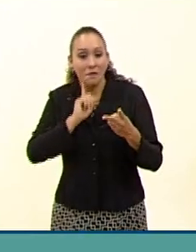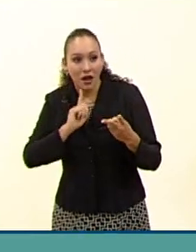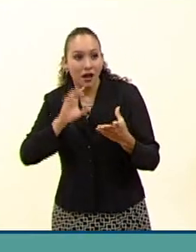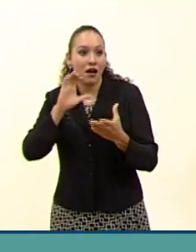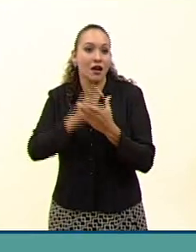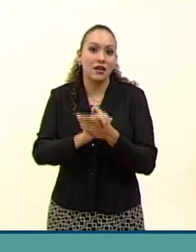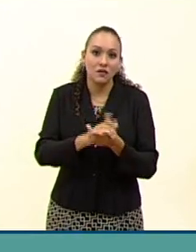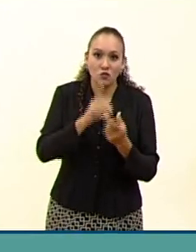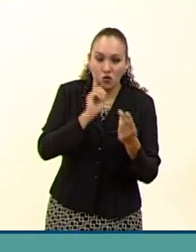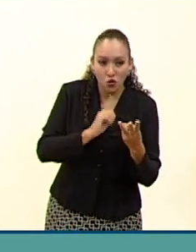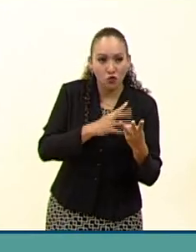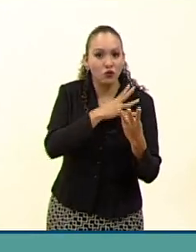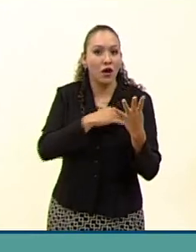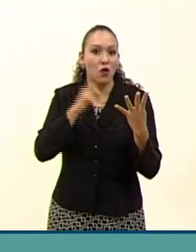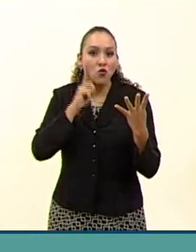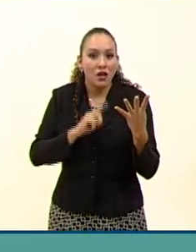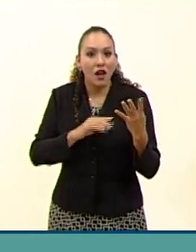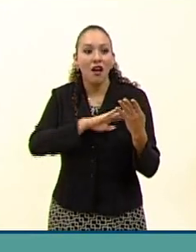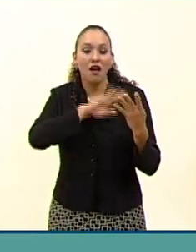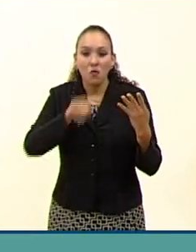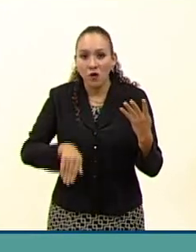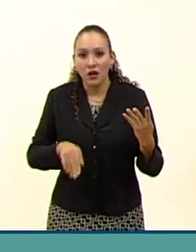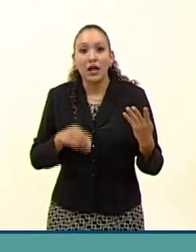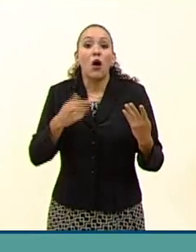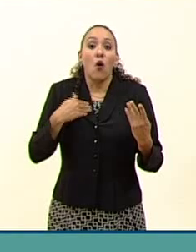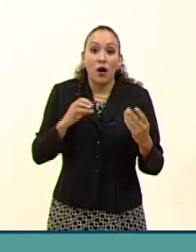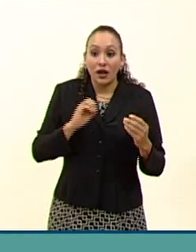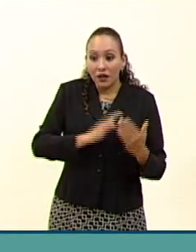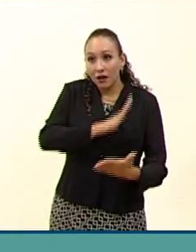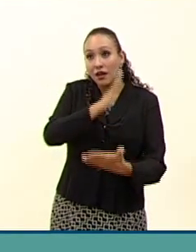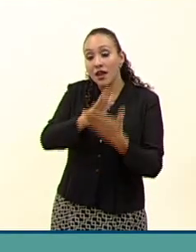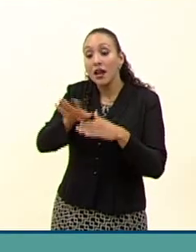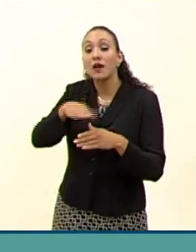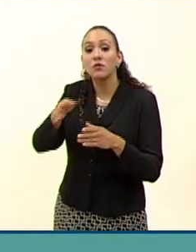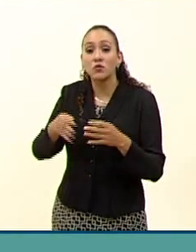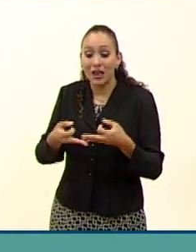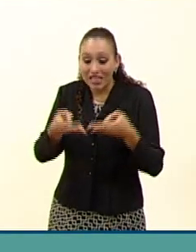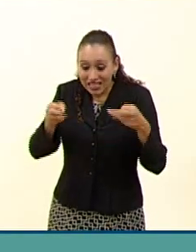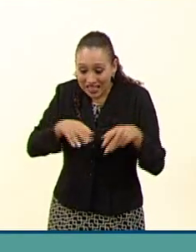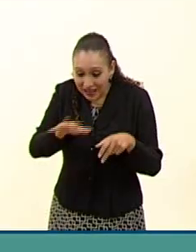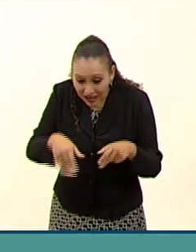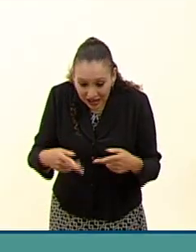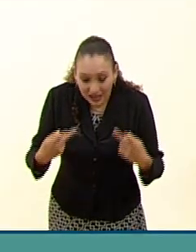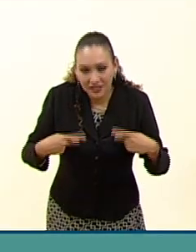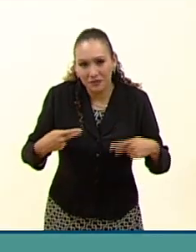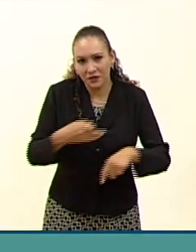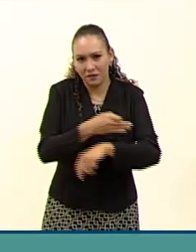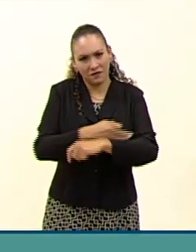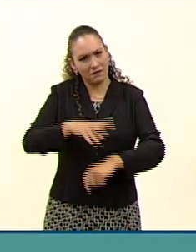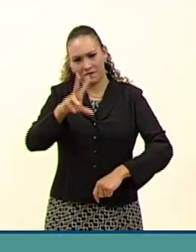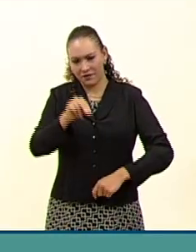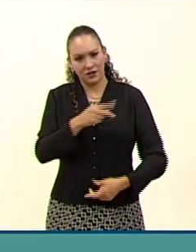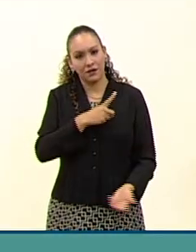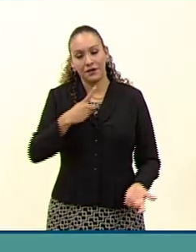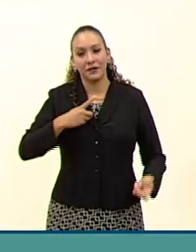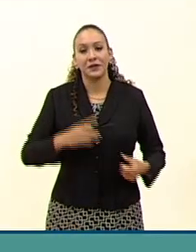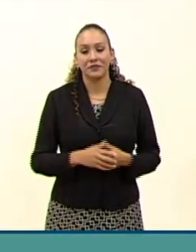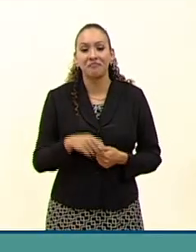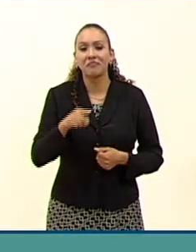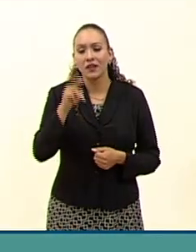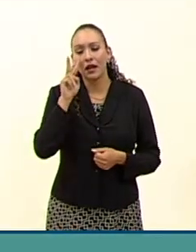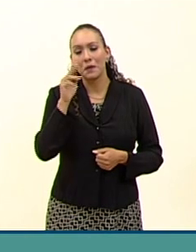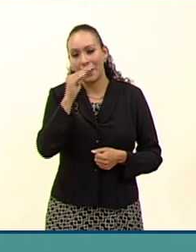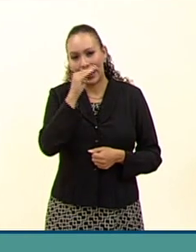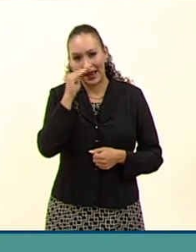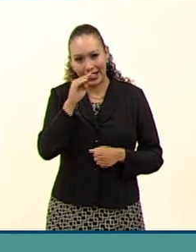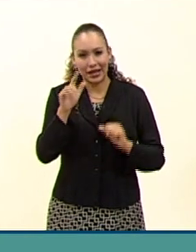esposa o una hija que tenga que ir a buscar en fosas a sus seres queridos. Puede encontrarlo de manera gratuita en